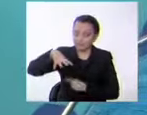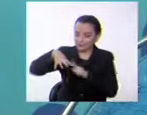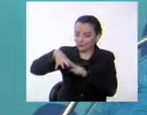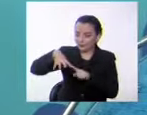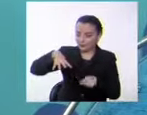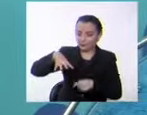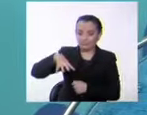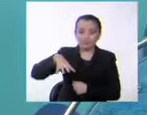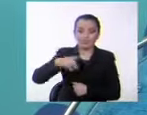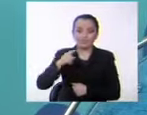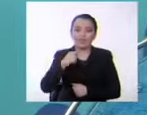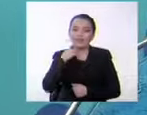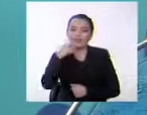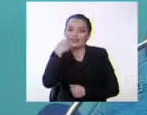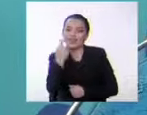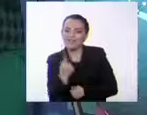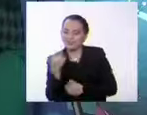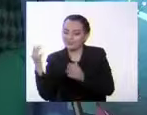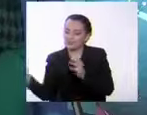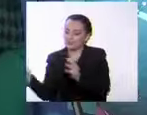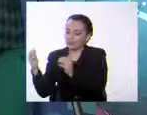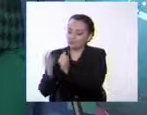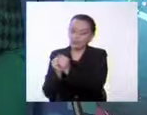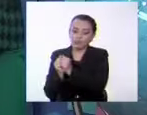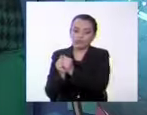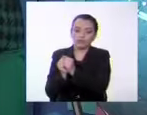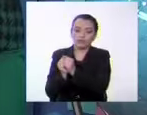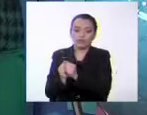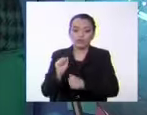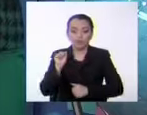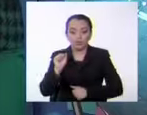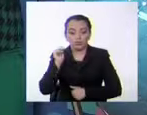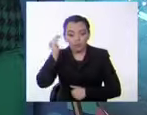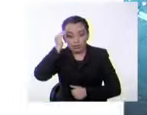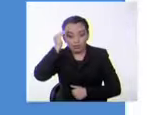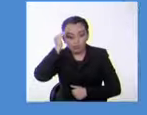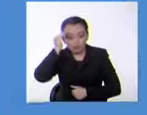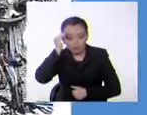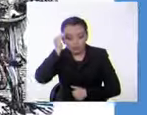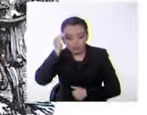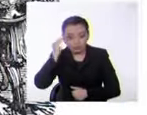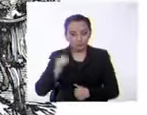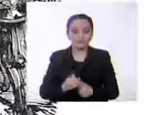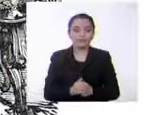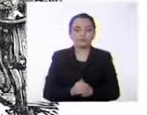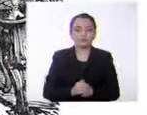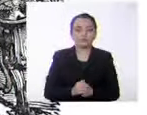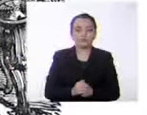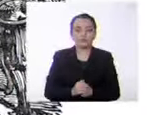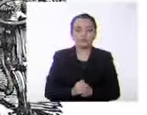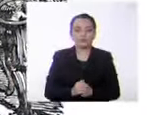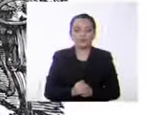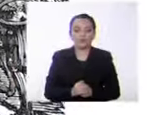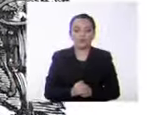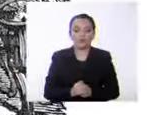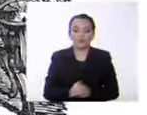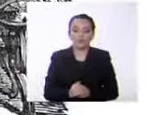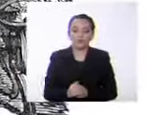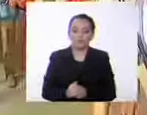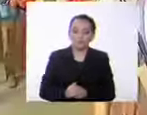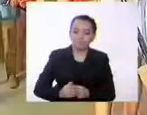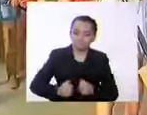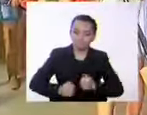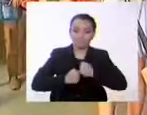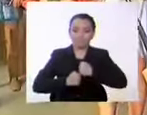¿Quiénes acompañaban a los españoles? Fíjate que eso hay que saberlo. Lo acompañaba, como te dije, un ejército, pero fíjate que hay algo